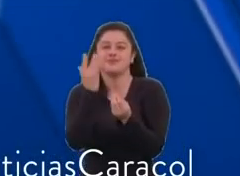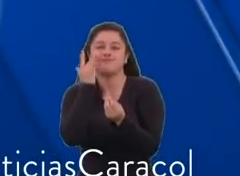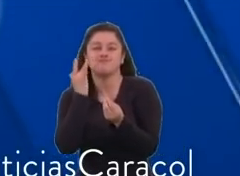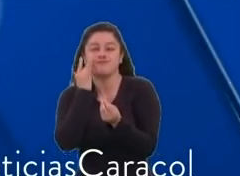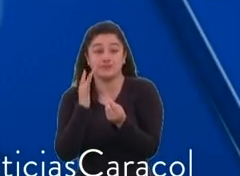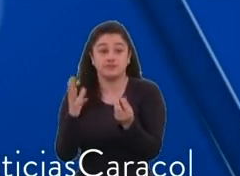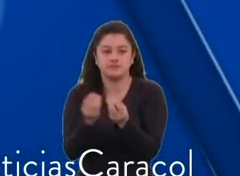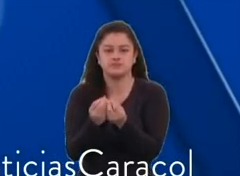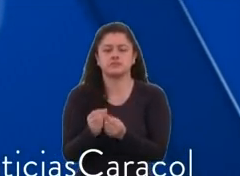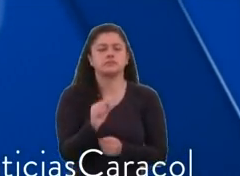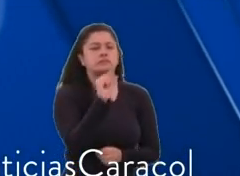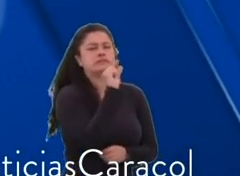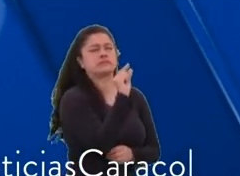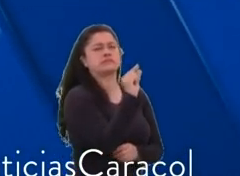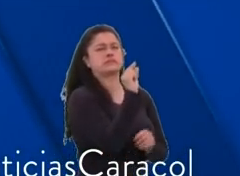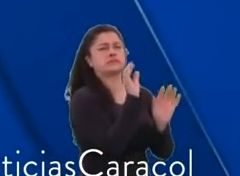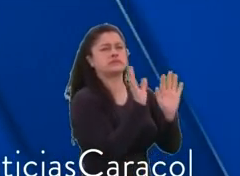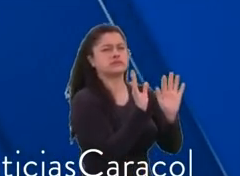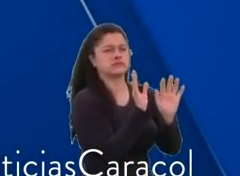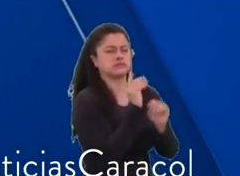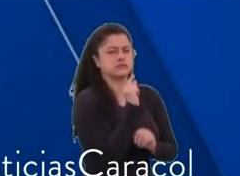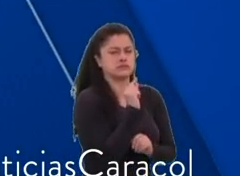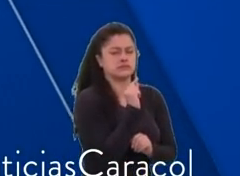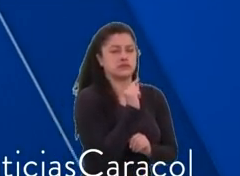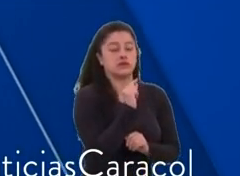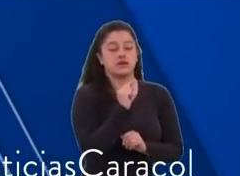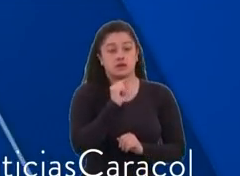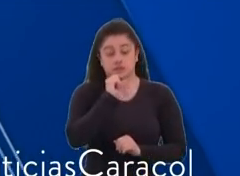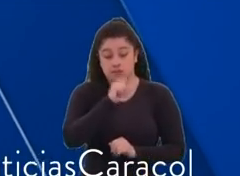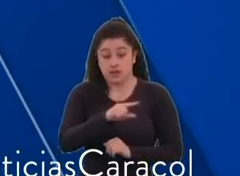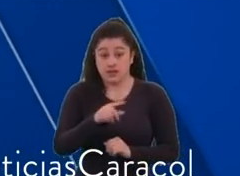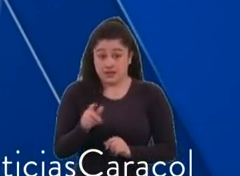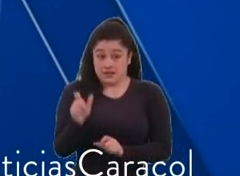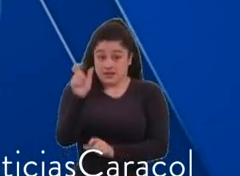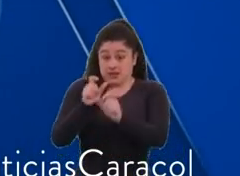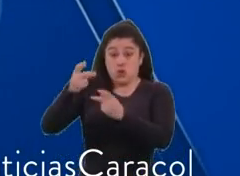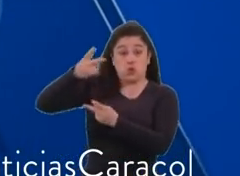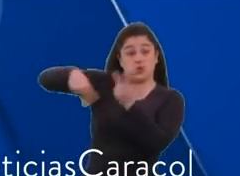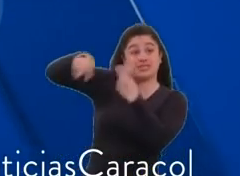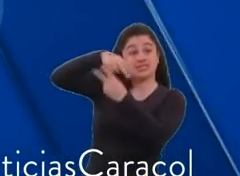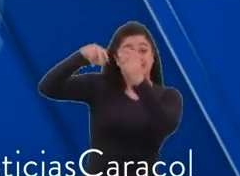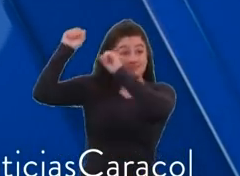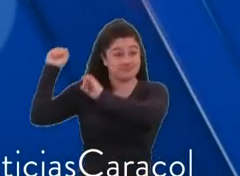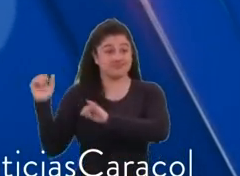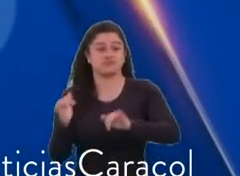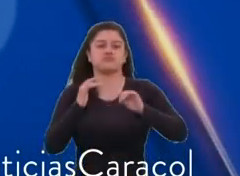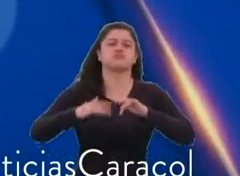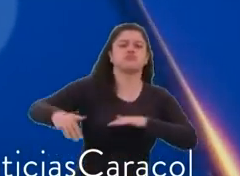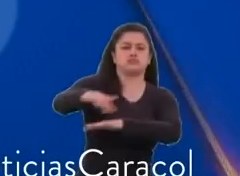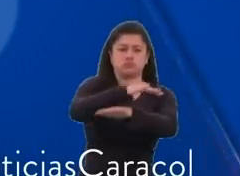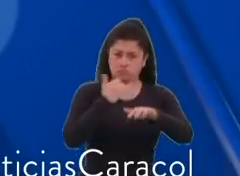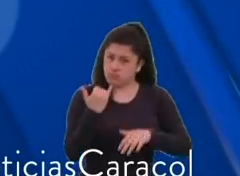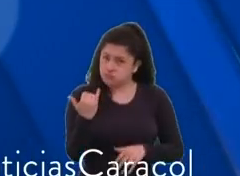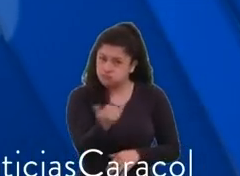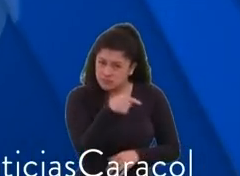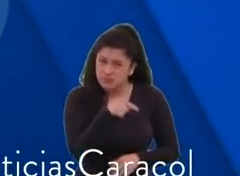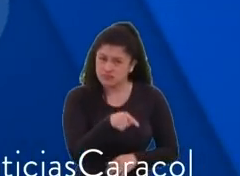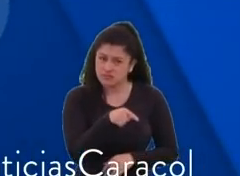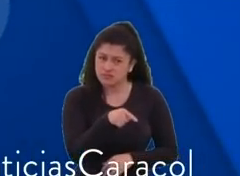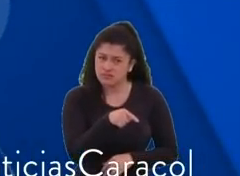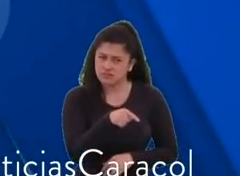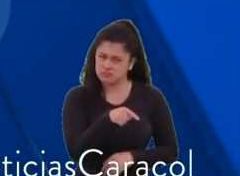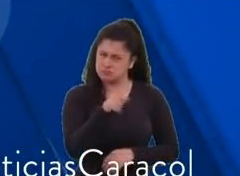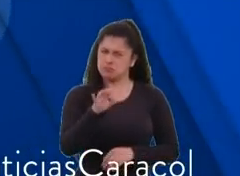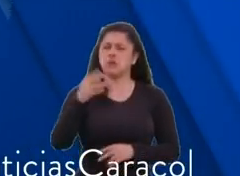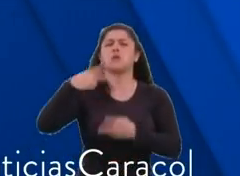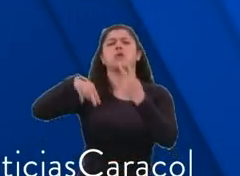prácticamente la población turística de Capurganá se triplicó y se cuadruplicó con la